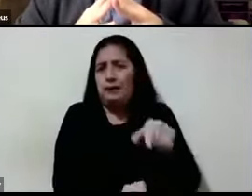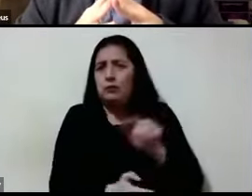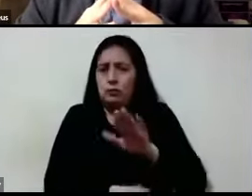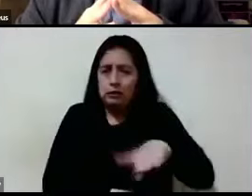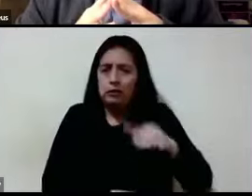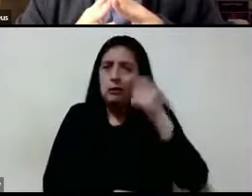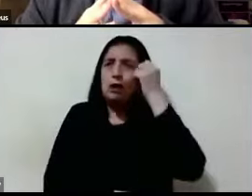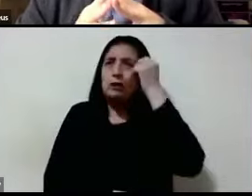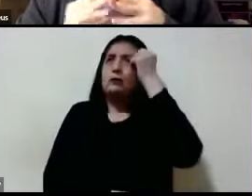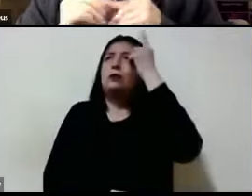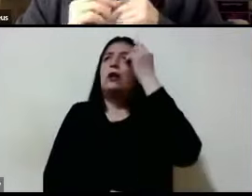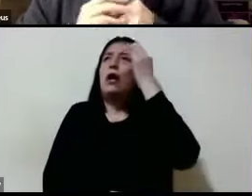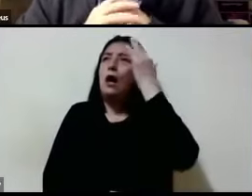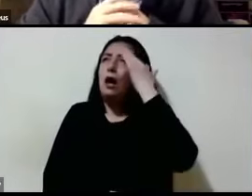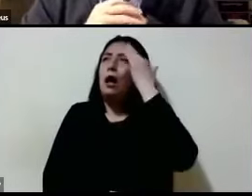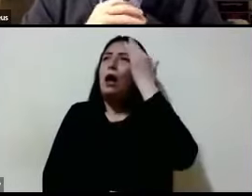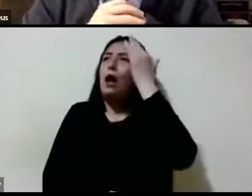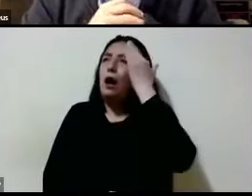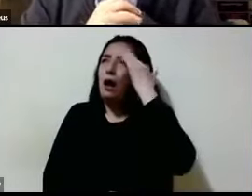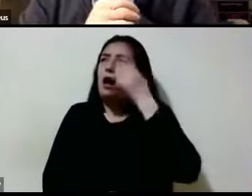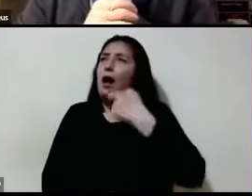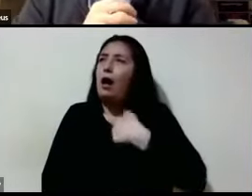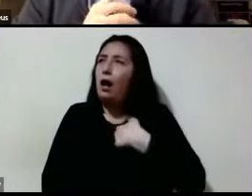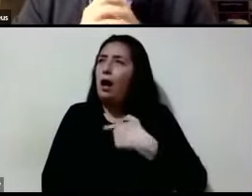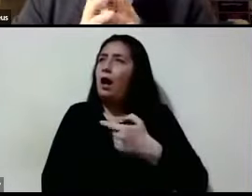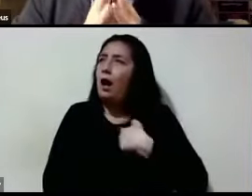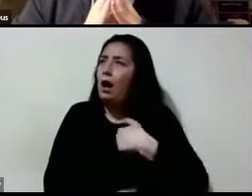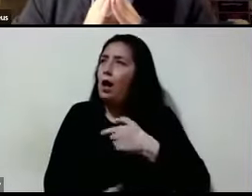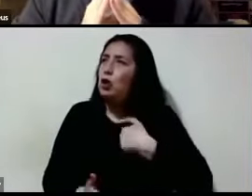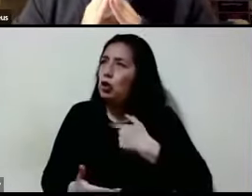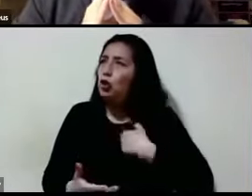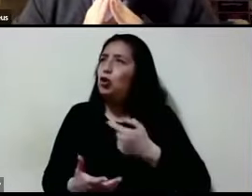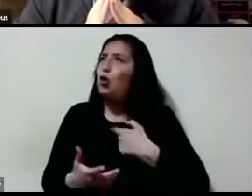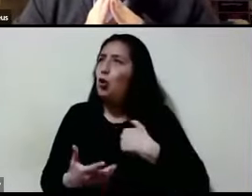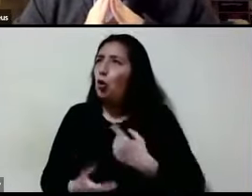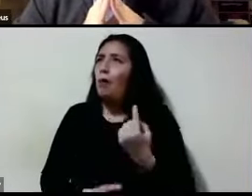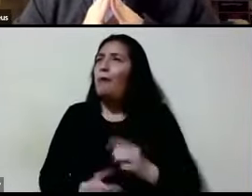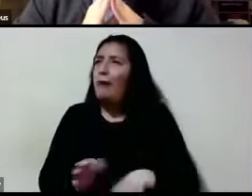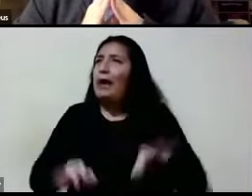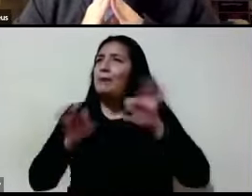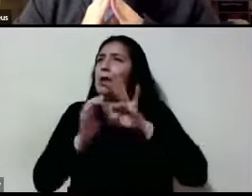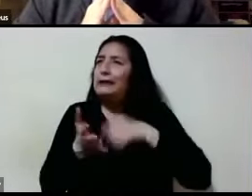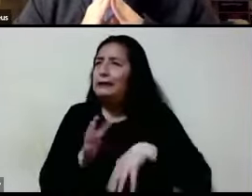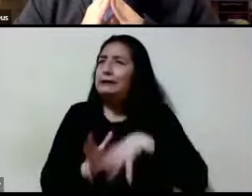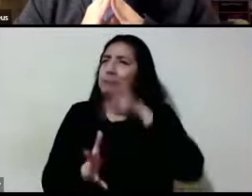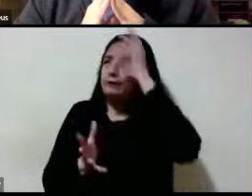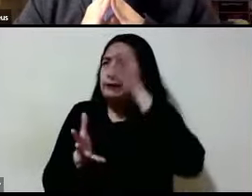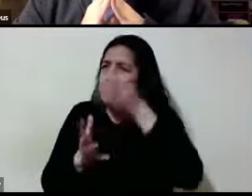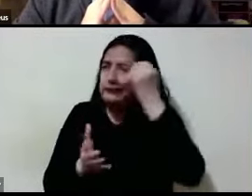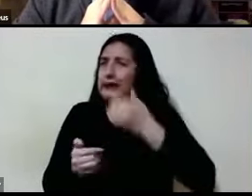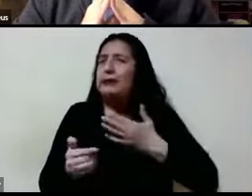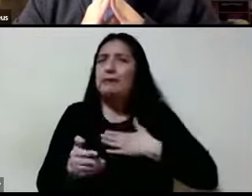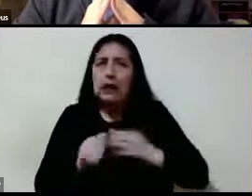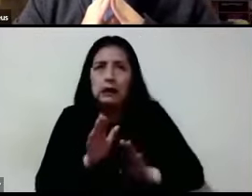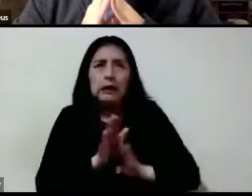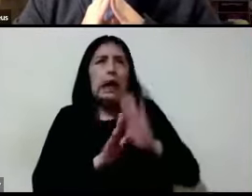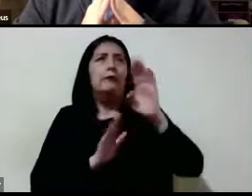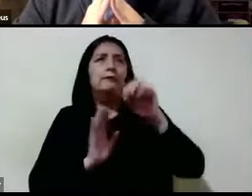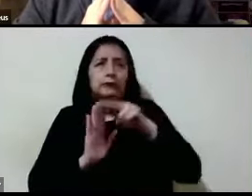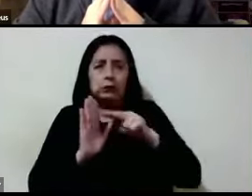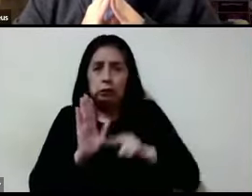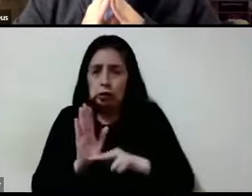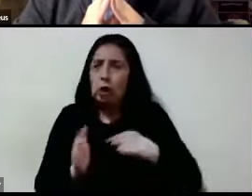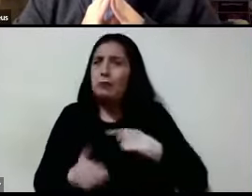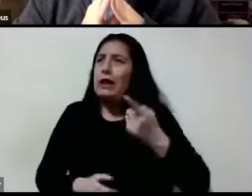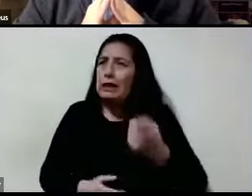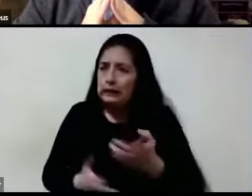entiende eso, toma conciencia que él es el protagonista de su aprendizaje, de su desarrollo, de sus normas que él tiene que llevar en